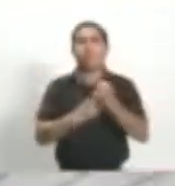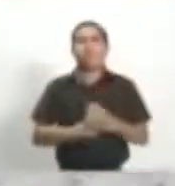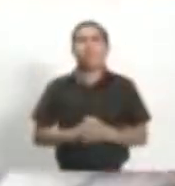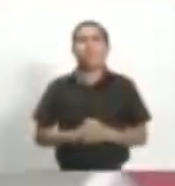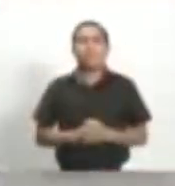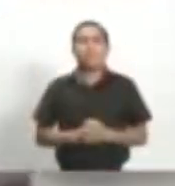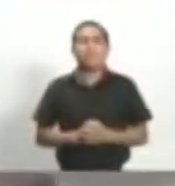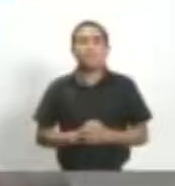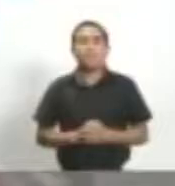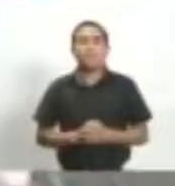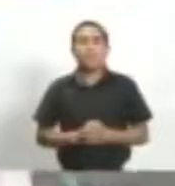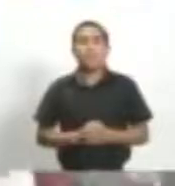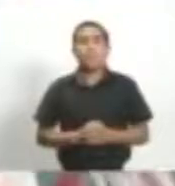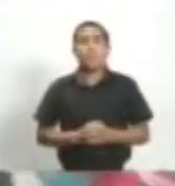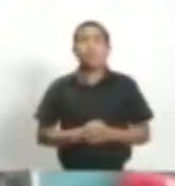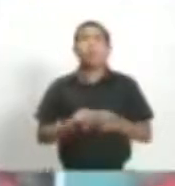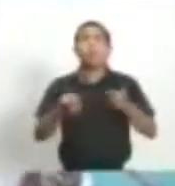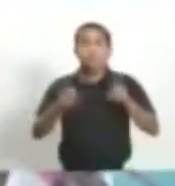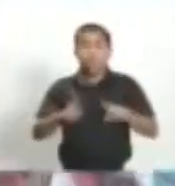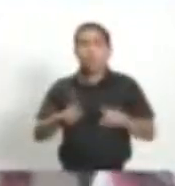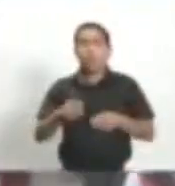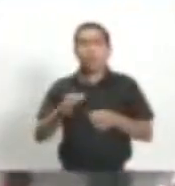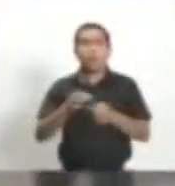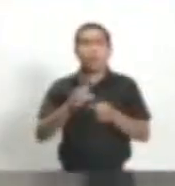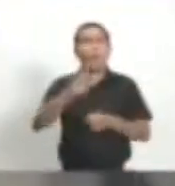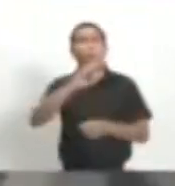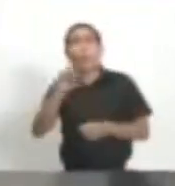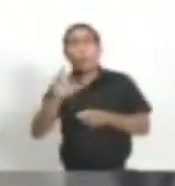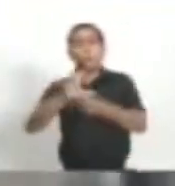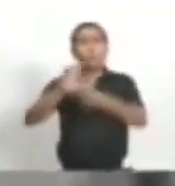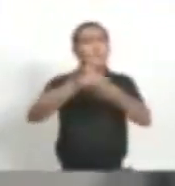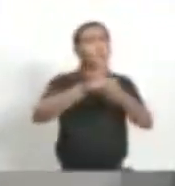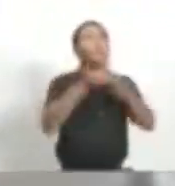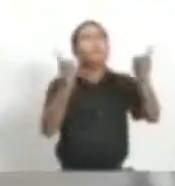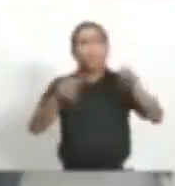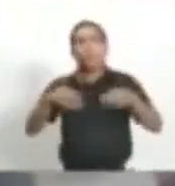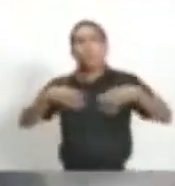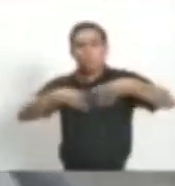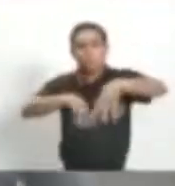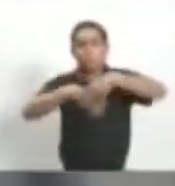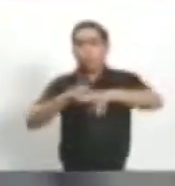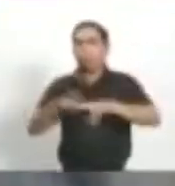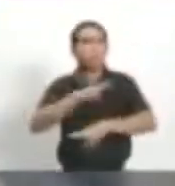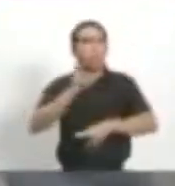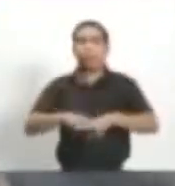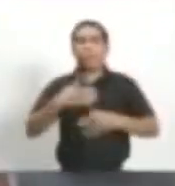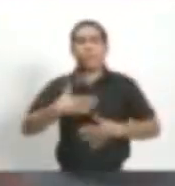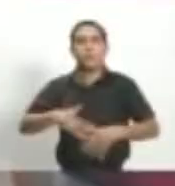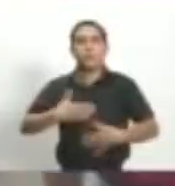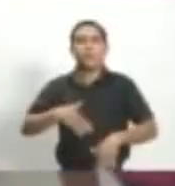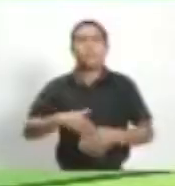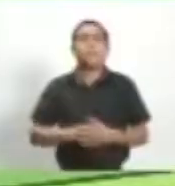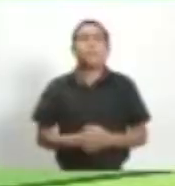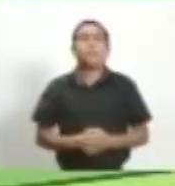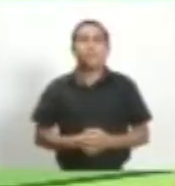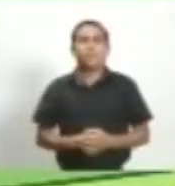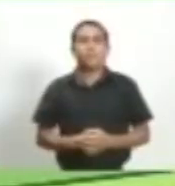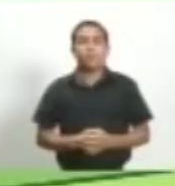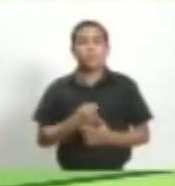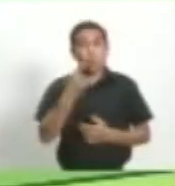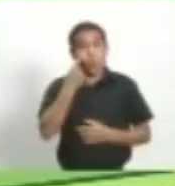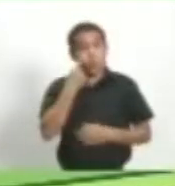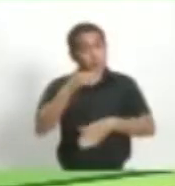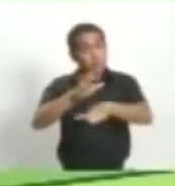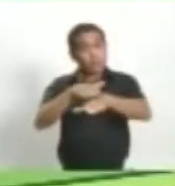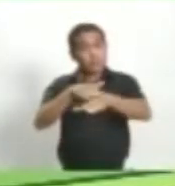En diversas ciudades de la región también hubo marchas que se desarrollaron en total normalidad y tranquilidad. Y muchísima